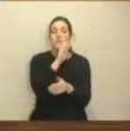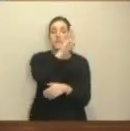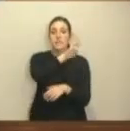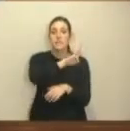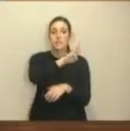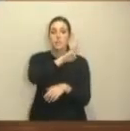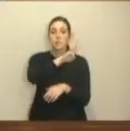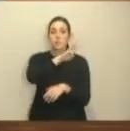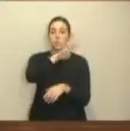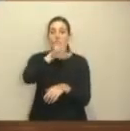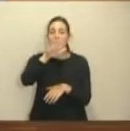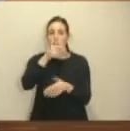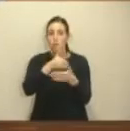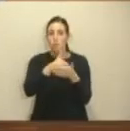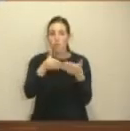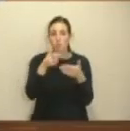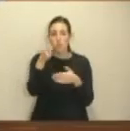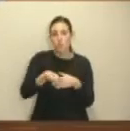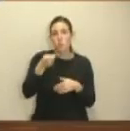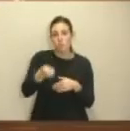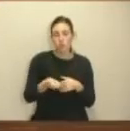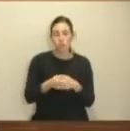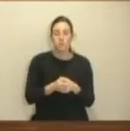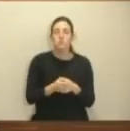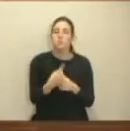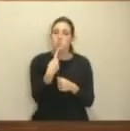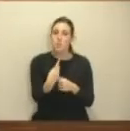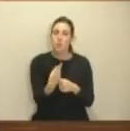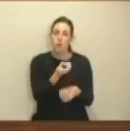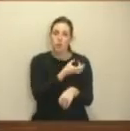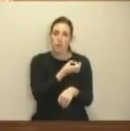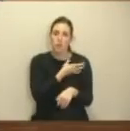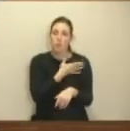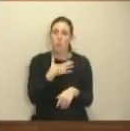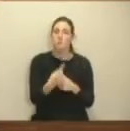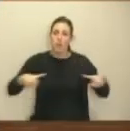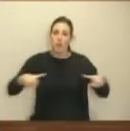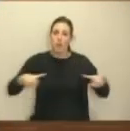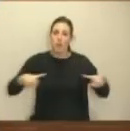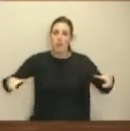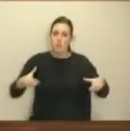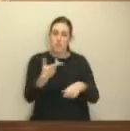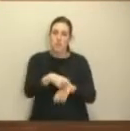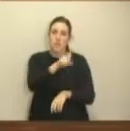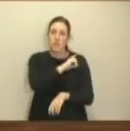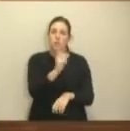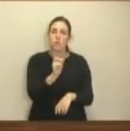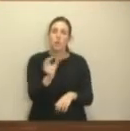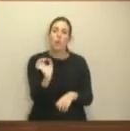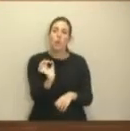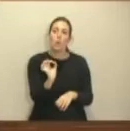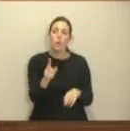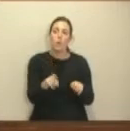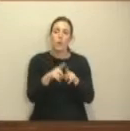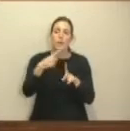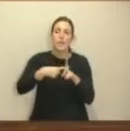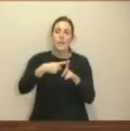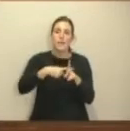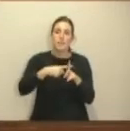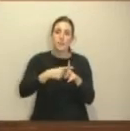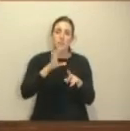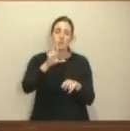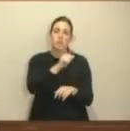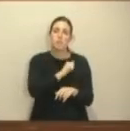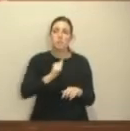millones en amortizaciones. Yo no le he dicho que es que la deuda crezca desmesuradamente o que no estemos en los rankings, digamos, de comunidades